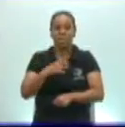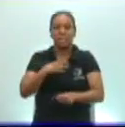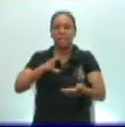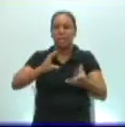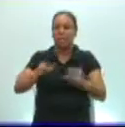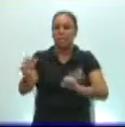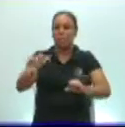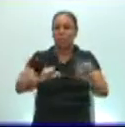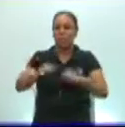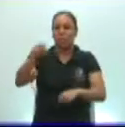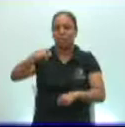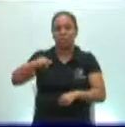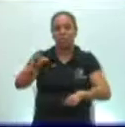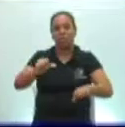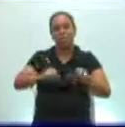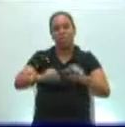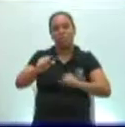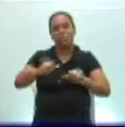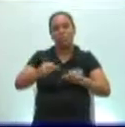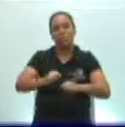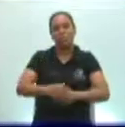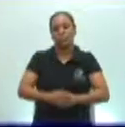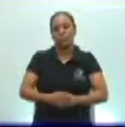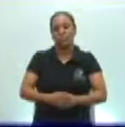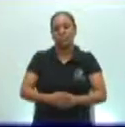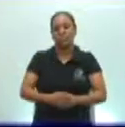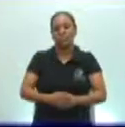de estas sustancias.